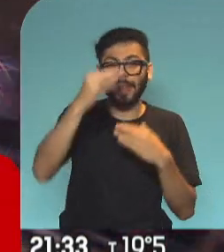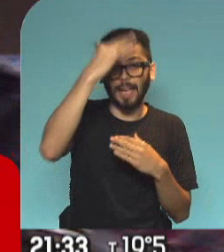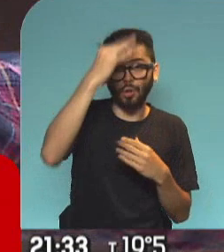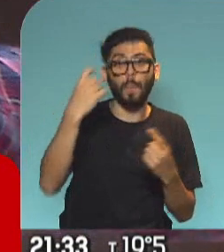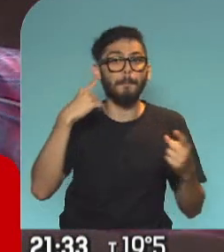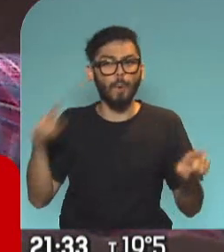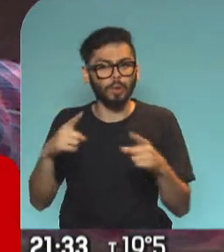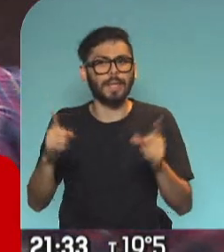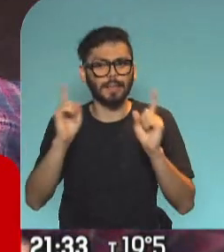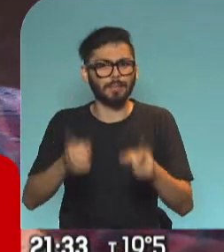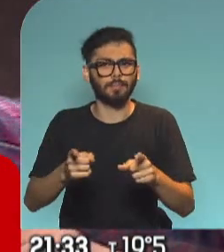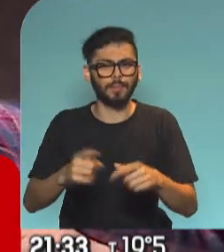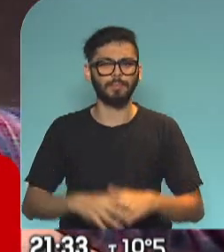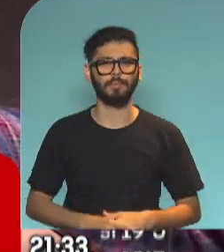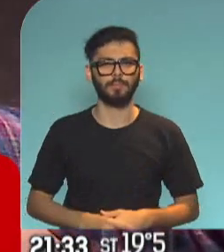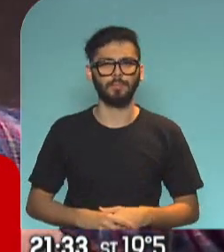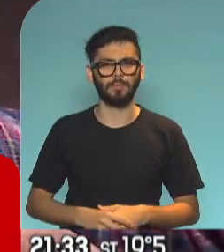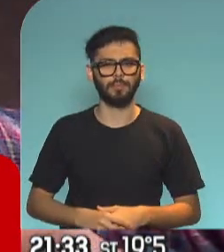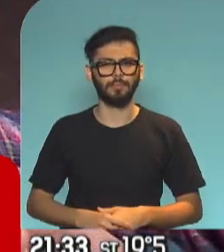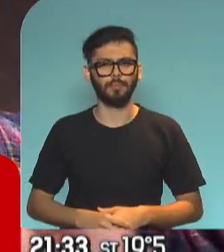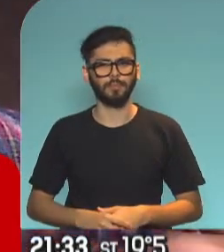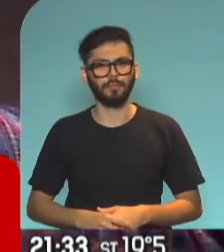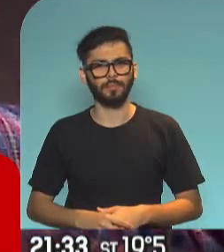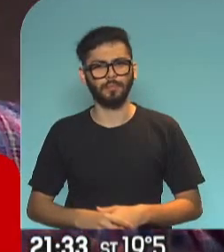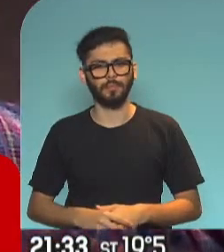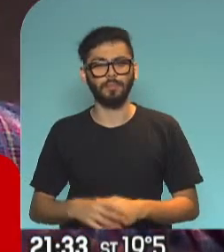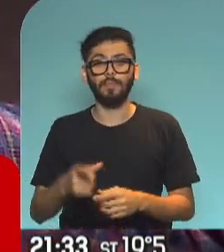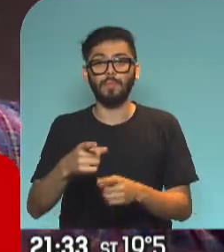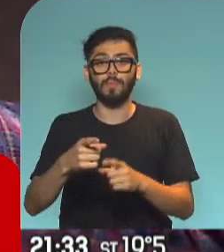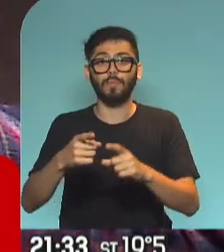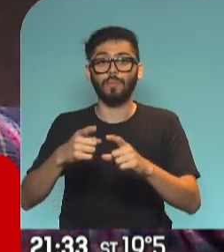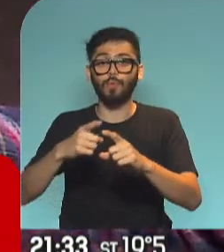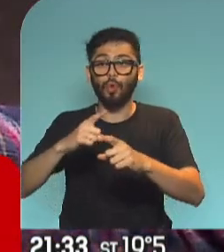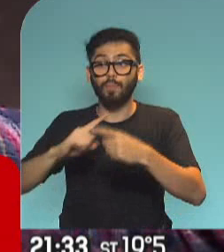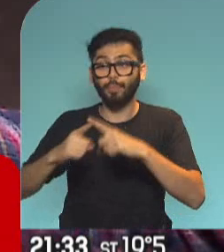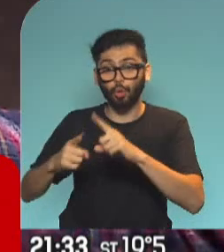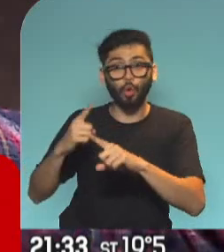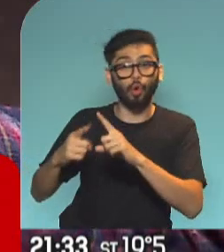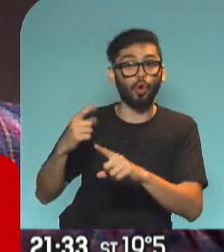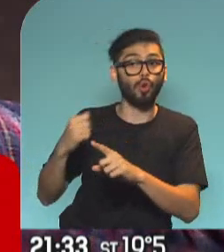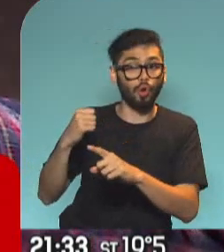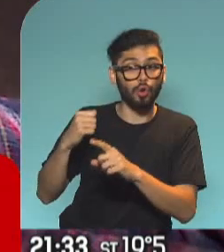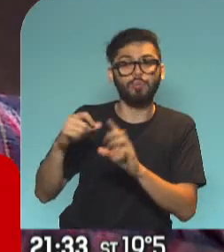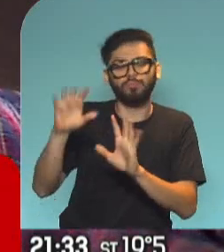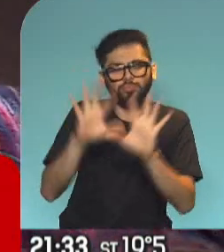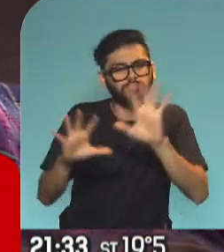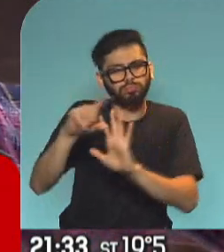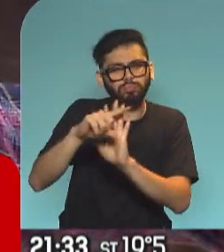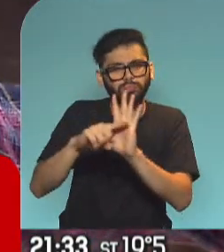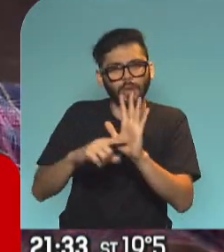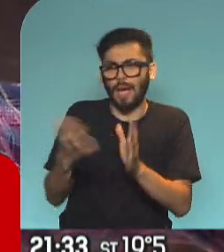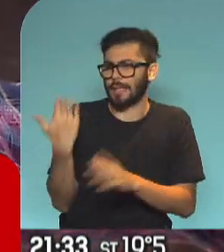para música. Previo al consenso de un protocolo que vienen trabajando los distintos sectores de